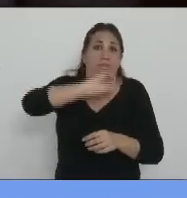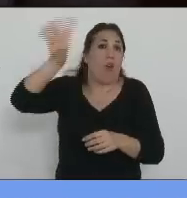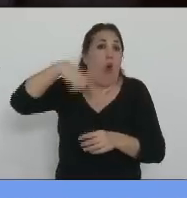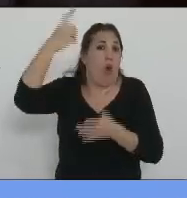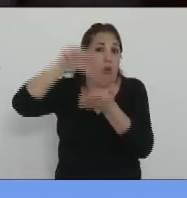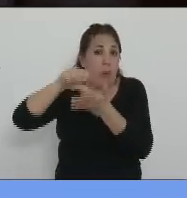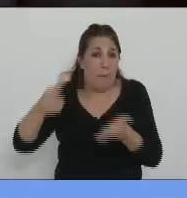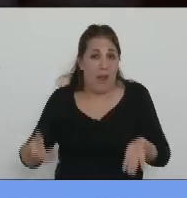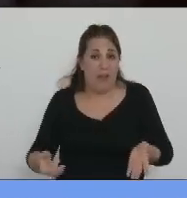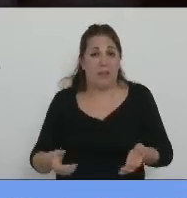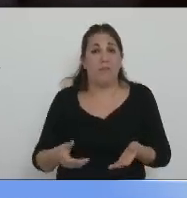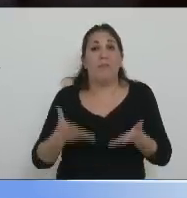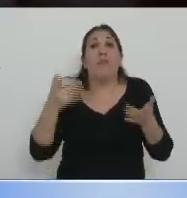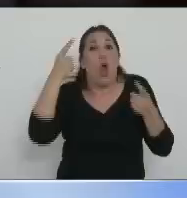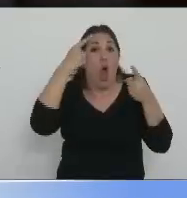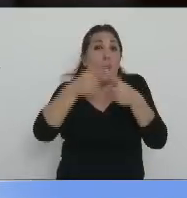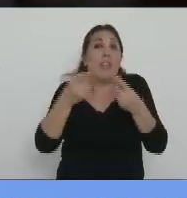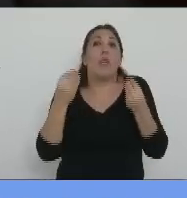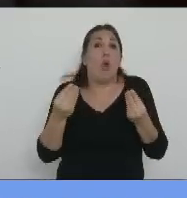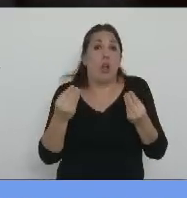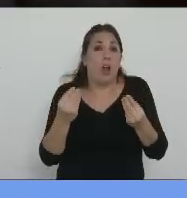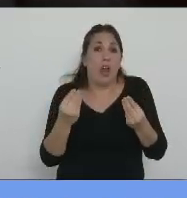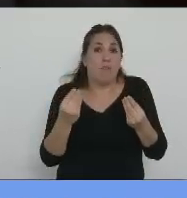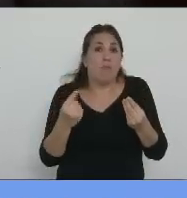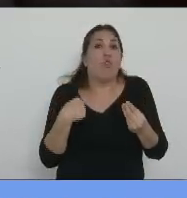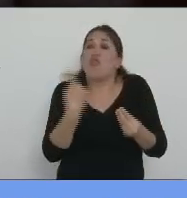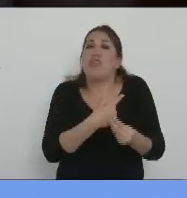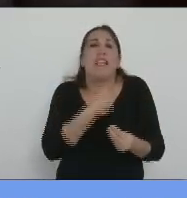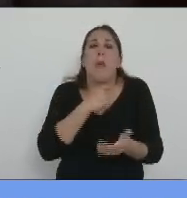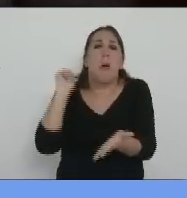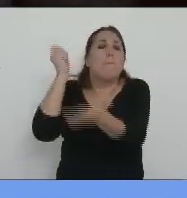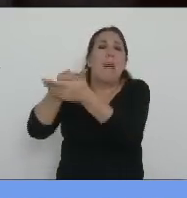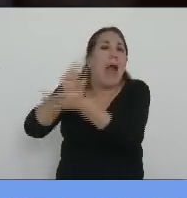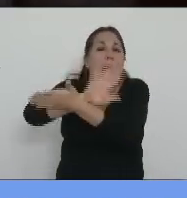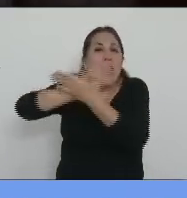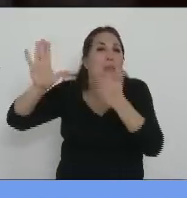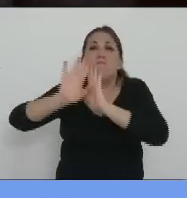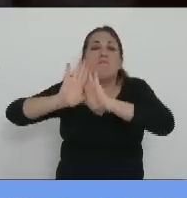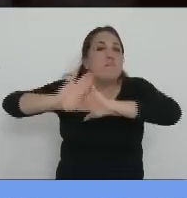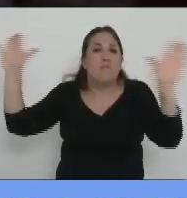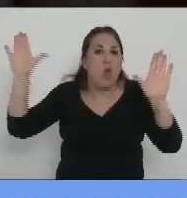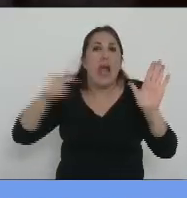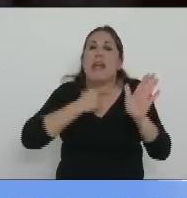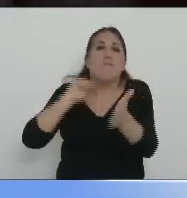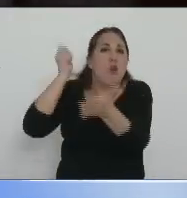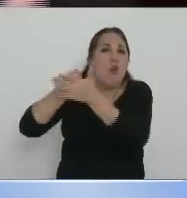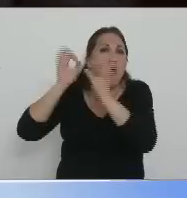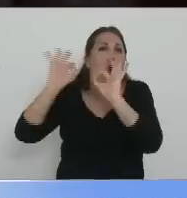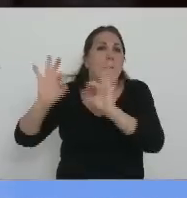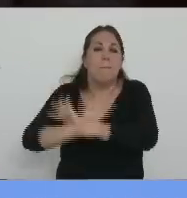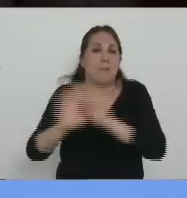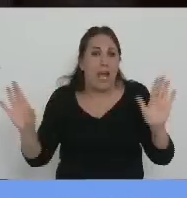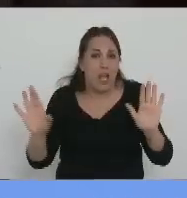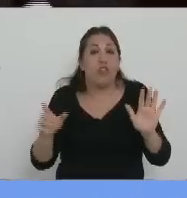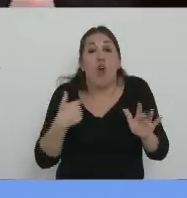entonces el objetivo que quede claro nosotros es cancelar totalmente la deuda con el fondo esto es lo que queremos y creamos esta